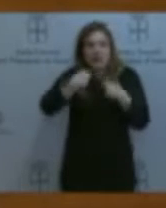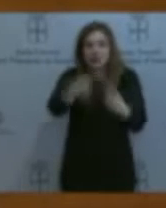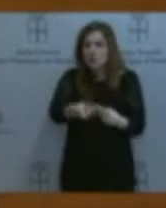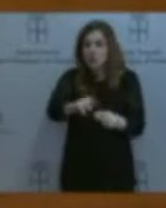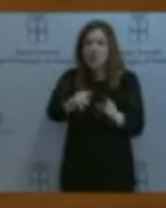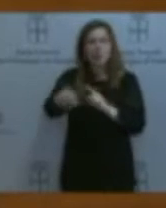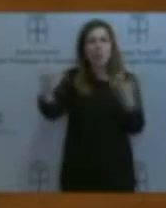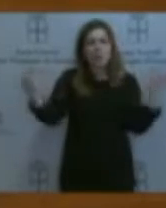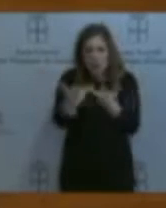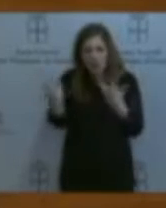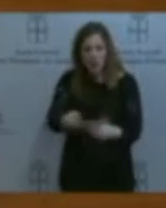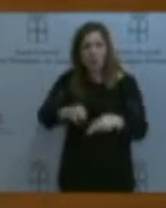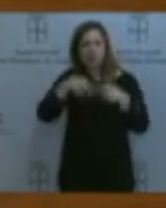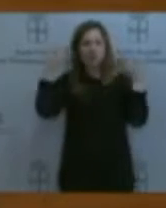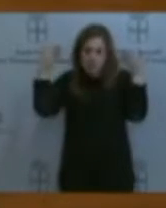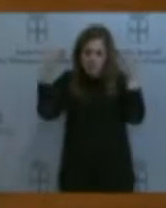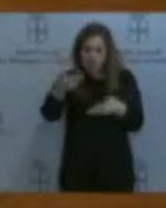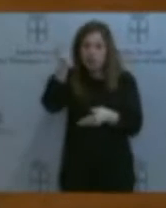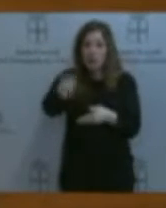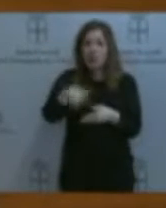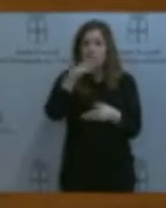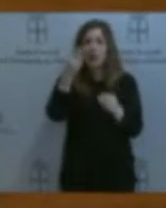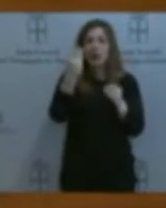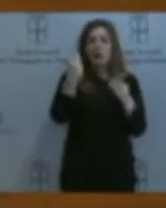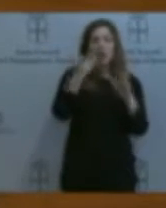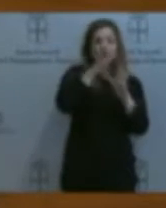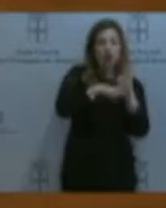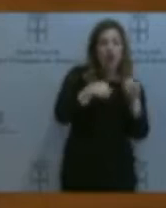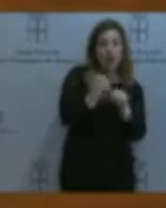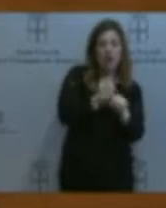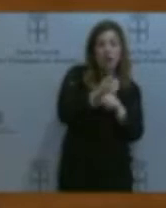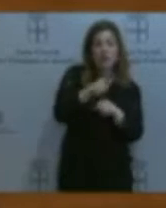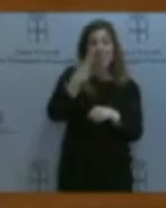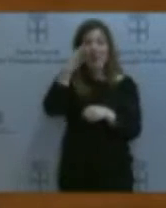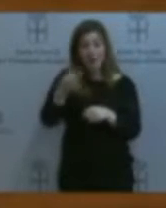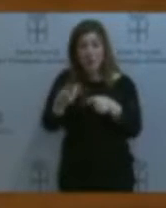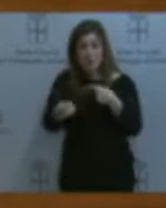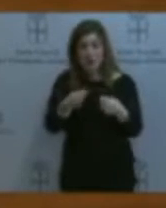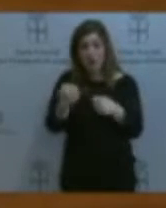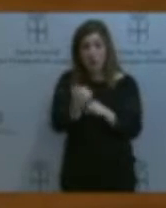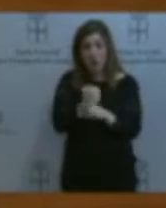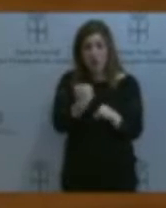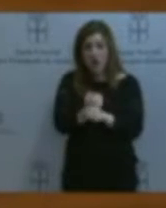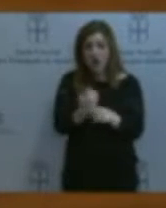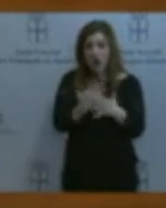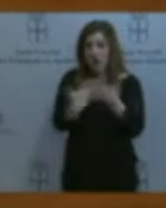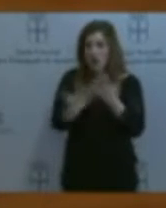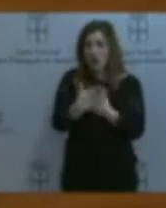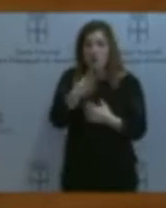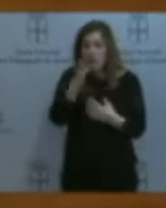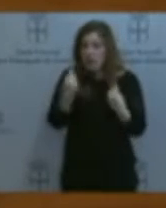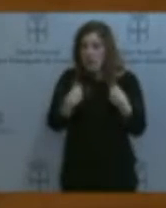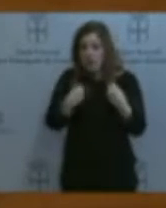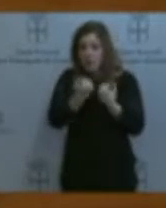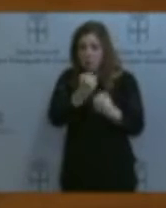cada vez cuesta más conciliar las condiciones laborales, la realidad del mercado laboral, con la sostenibilidad de la vida. Y por eso